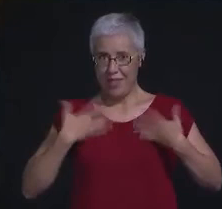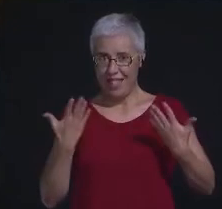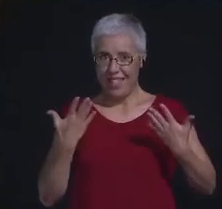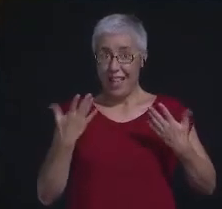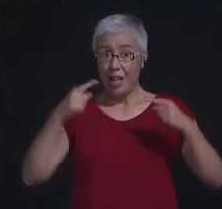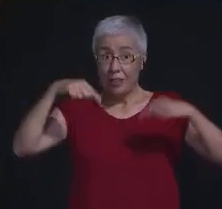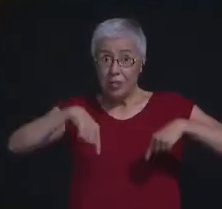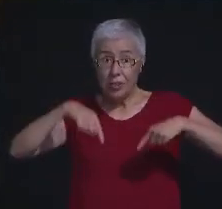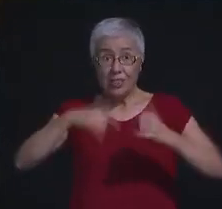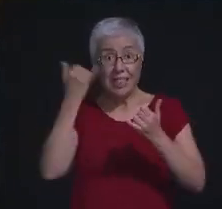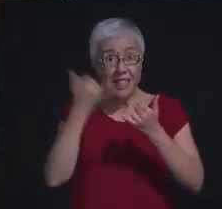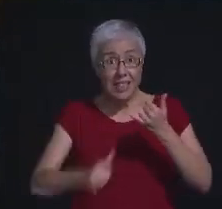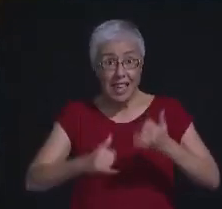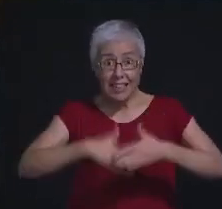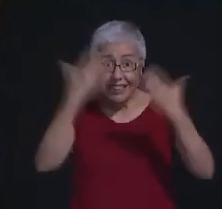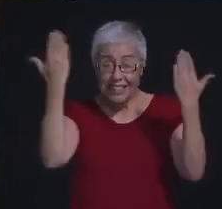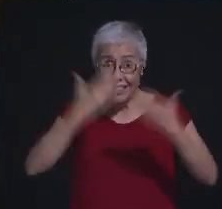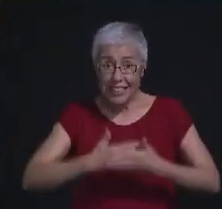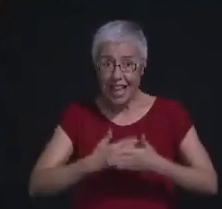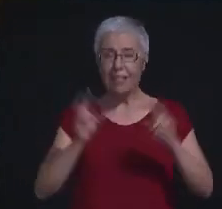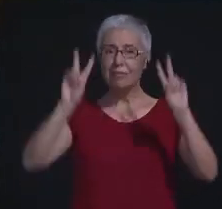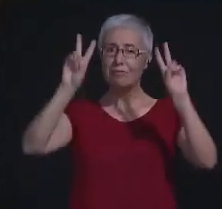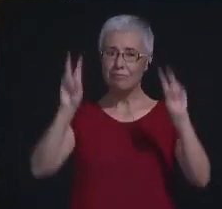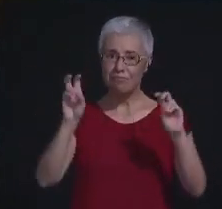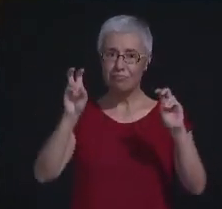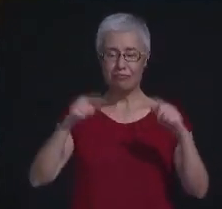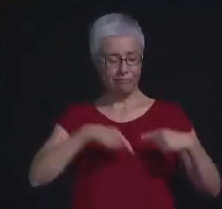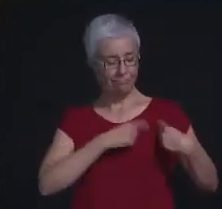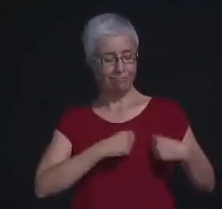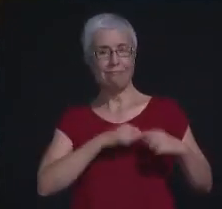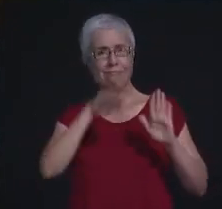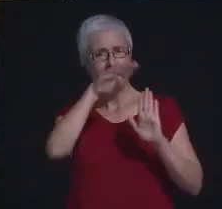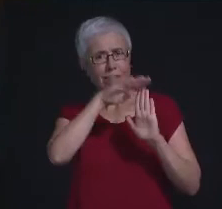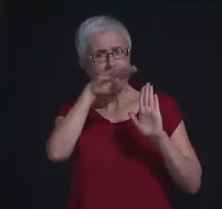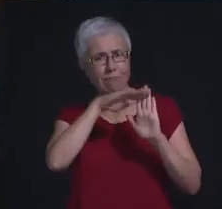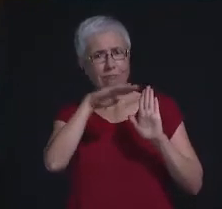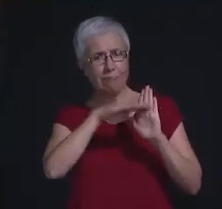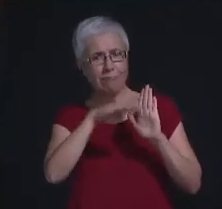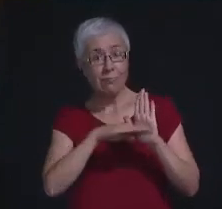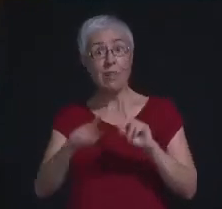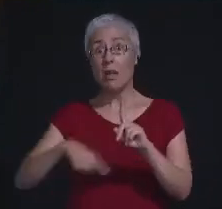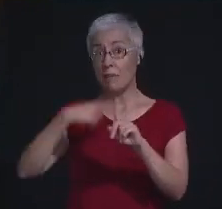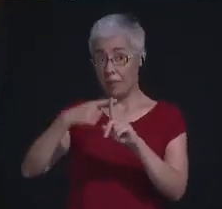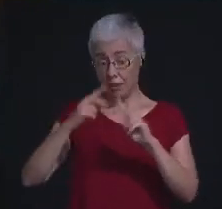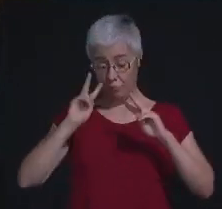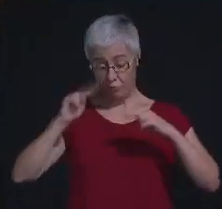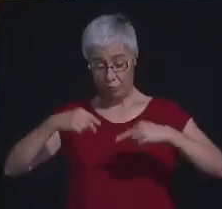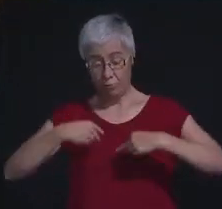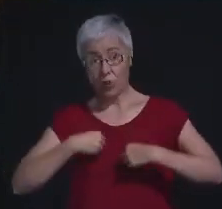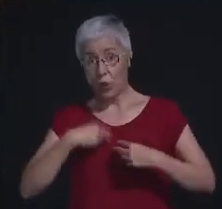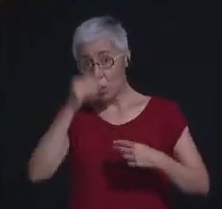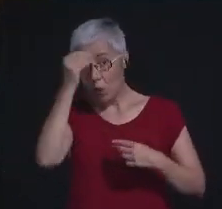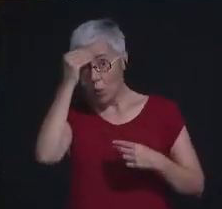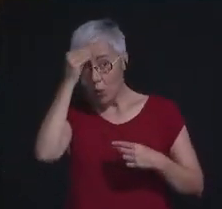esta agenda sobre consciencia y valores. Tenemos speakers muy top. Vamos a tener a Charles